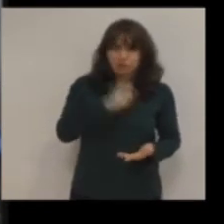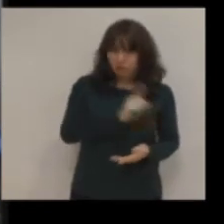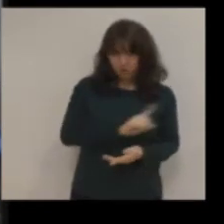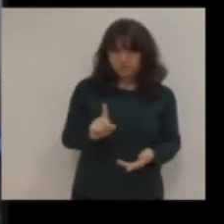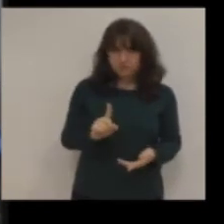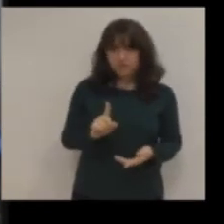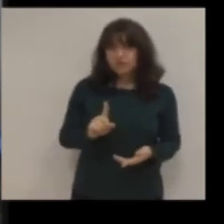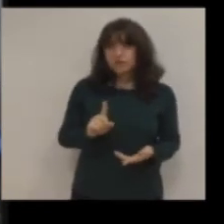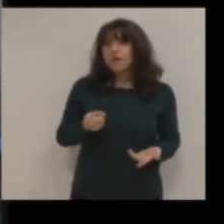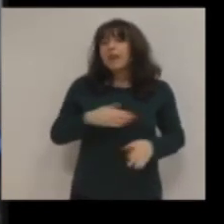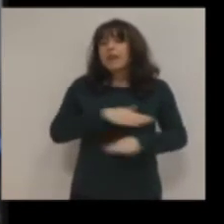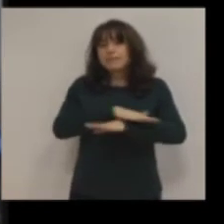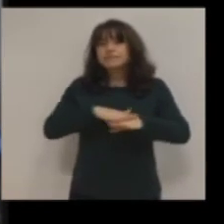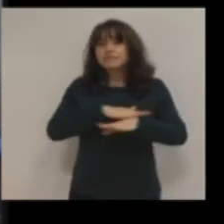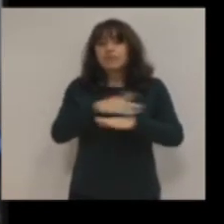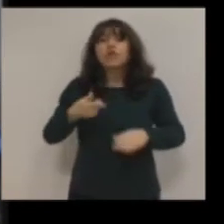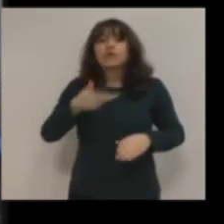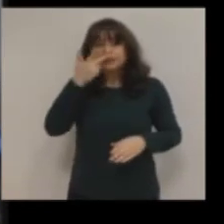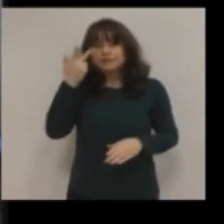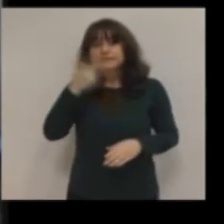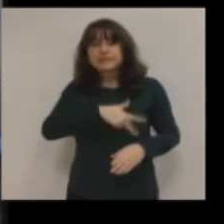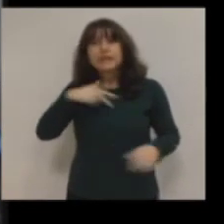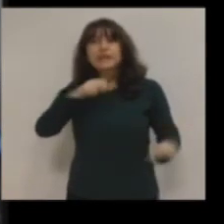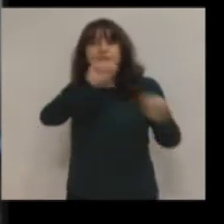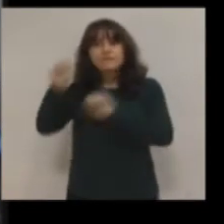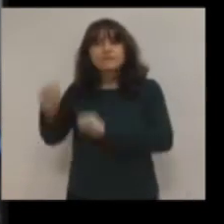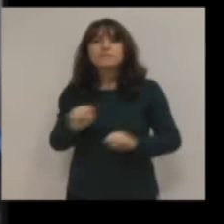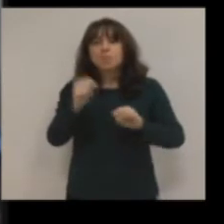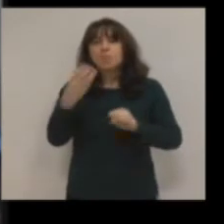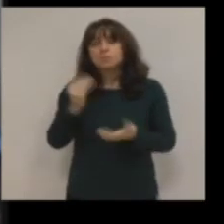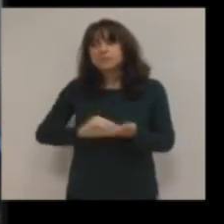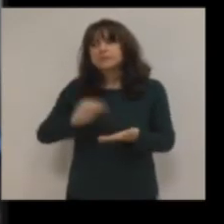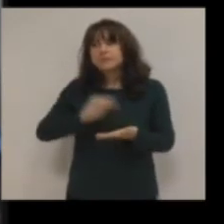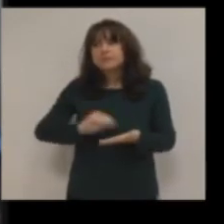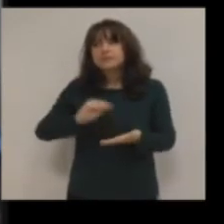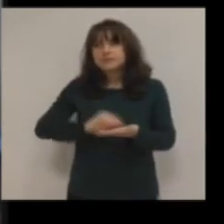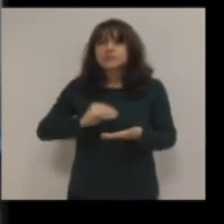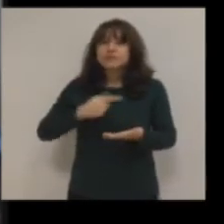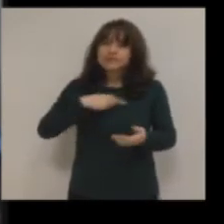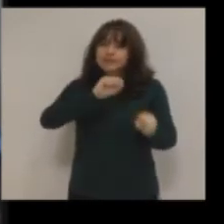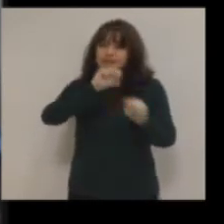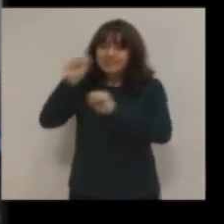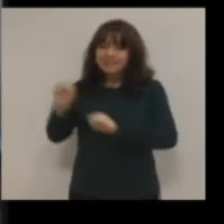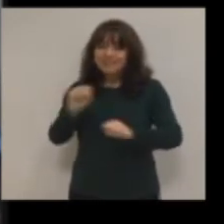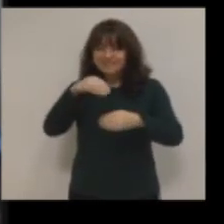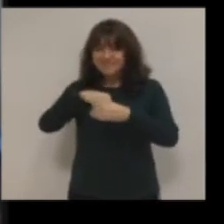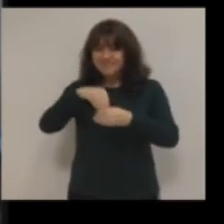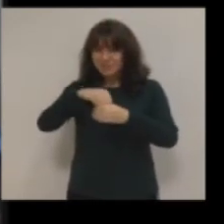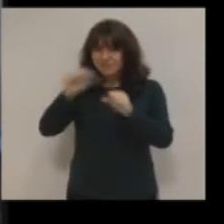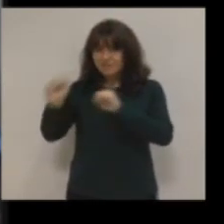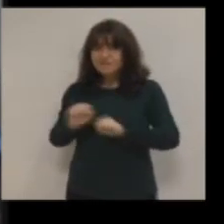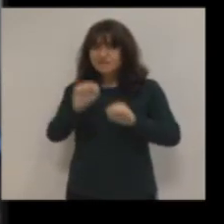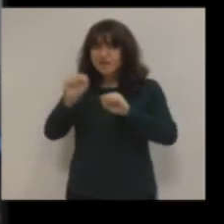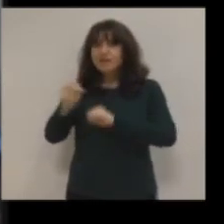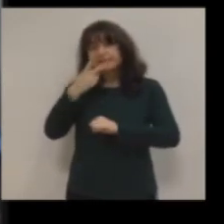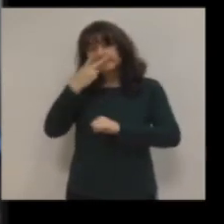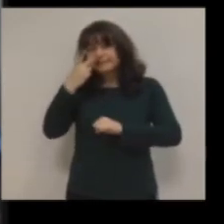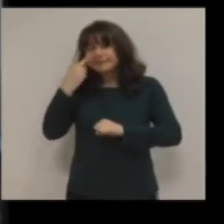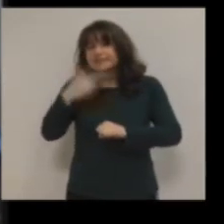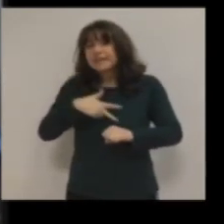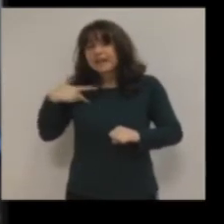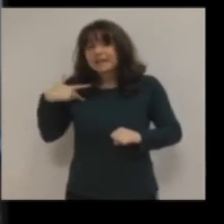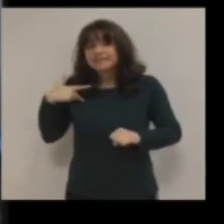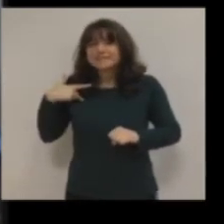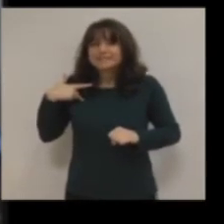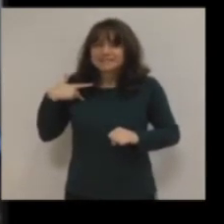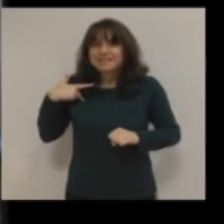La Administración defiende intereses generales, lo que pasa es que hay muchas veces que en esa defensa de intereses generales no lo hace todo lo bien que lo tendría